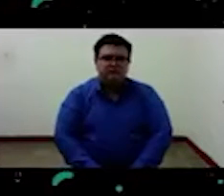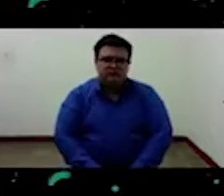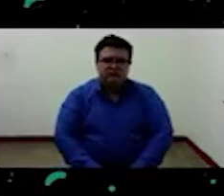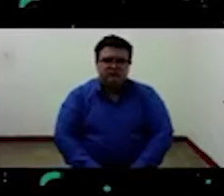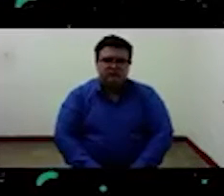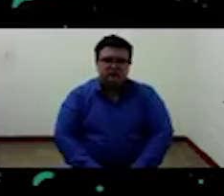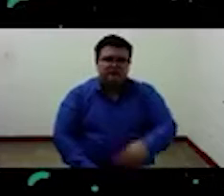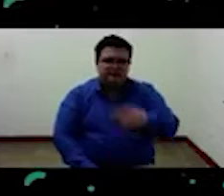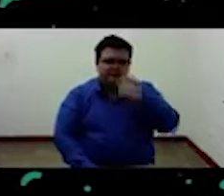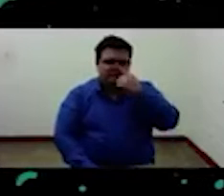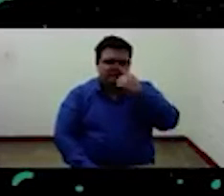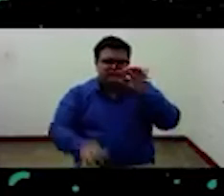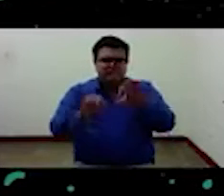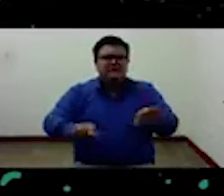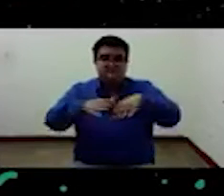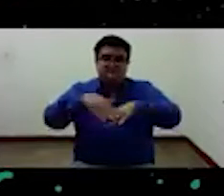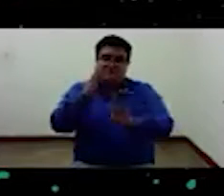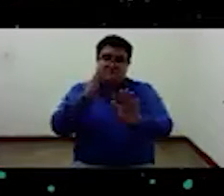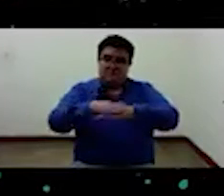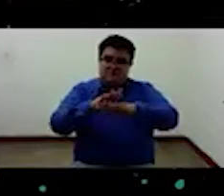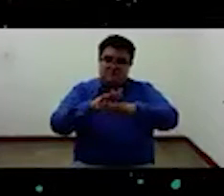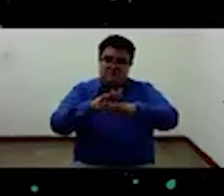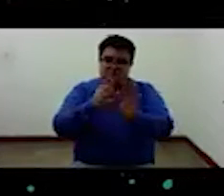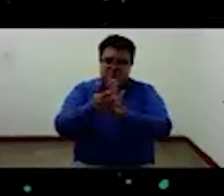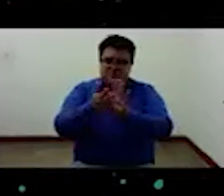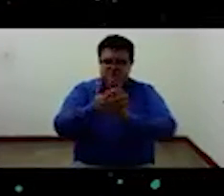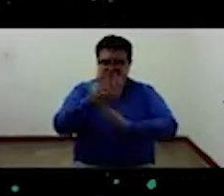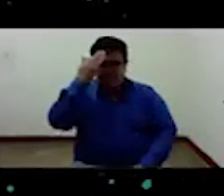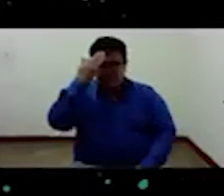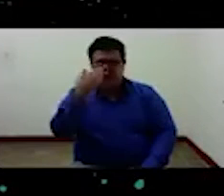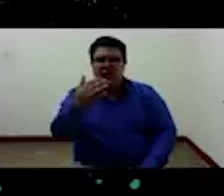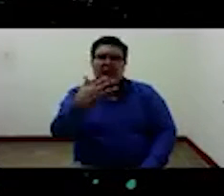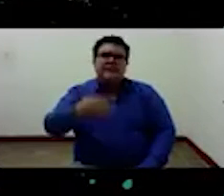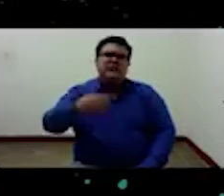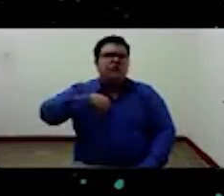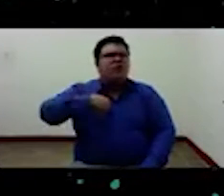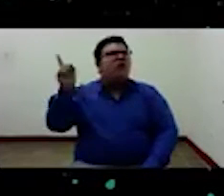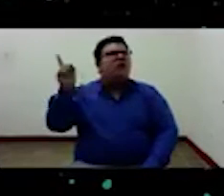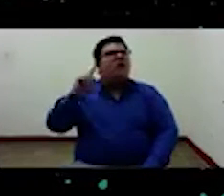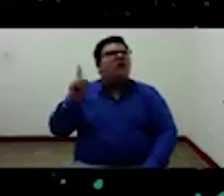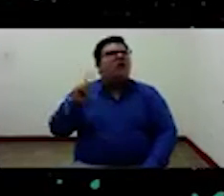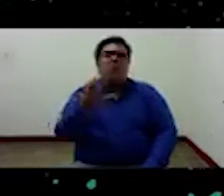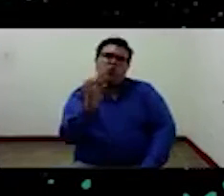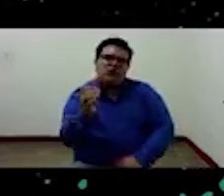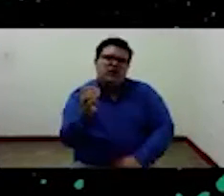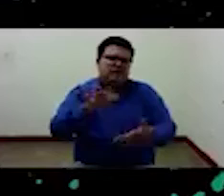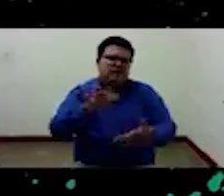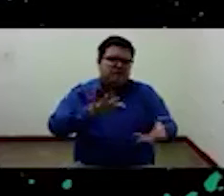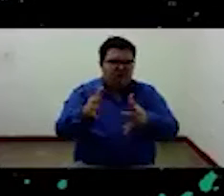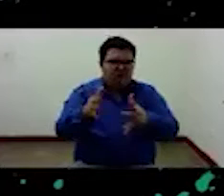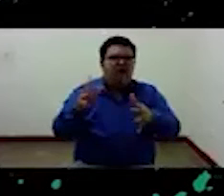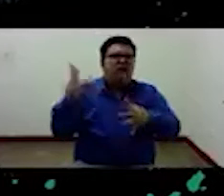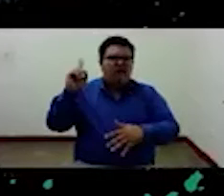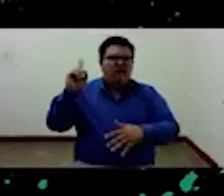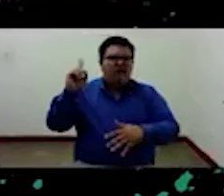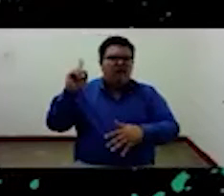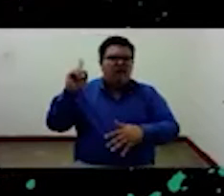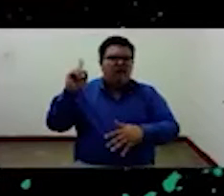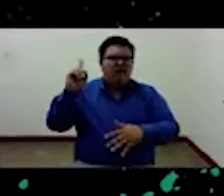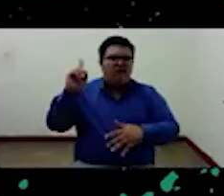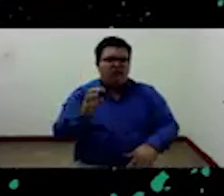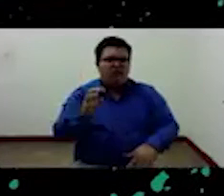Otra cosa que quiero comentar es que mi trabajo en los últimos 40 años más o menos ha